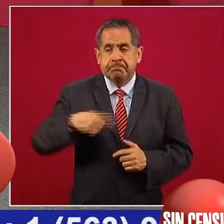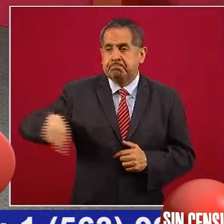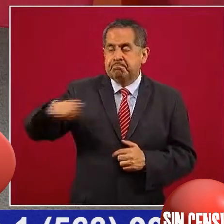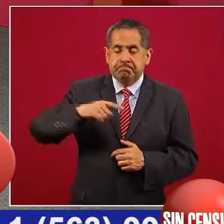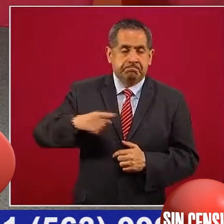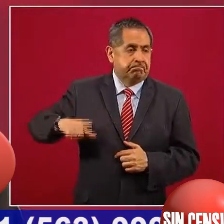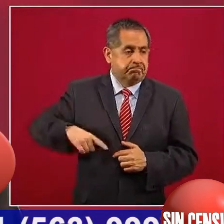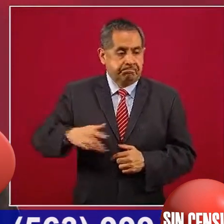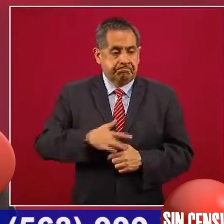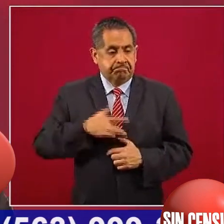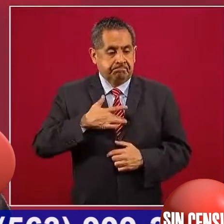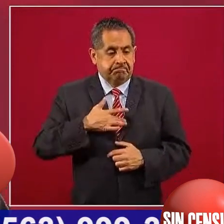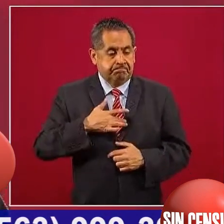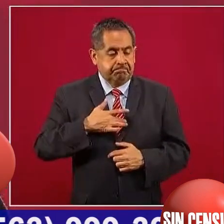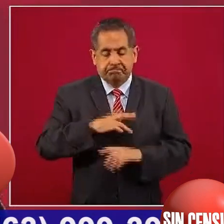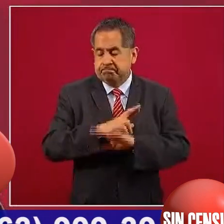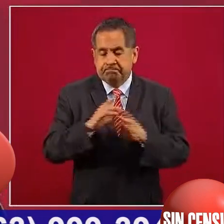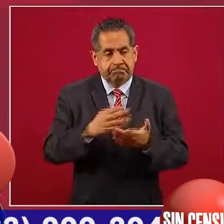voluntaria,